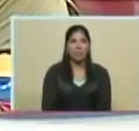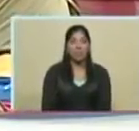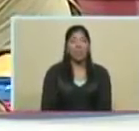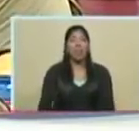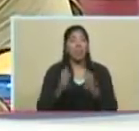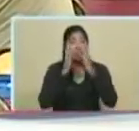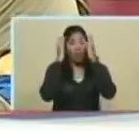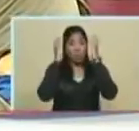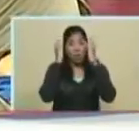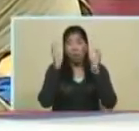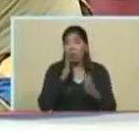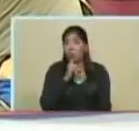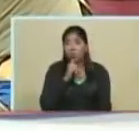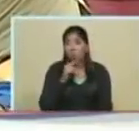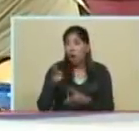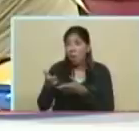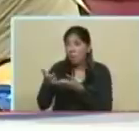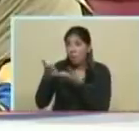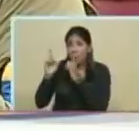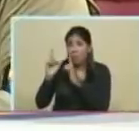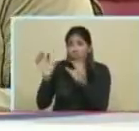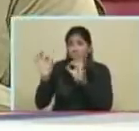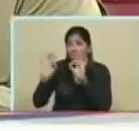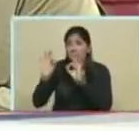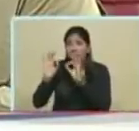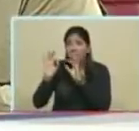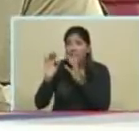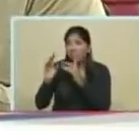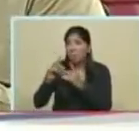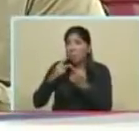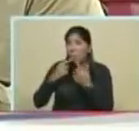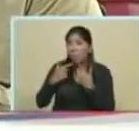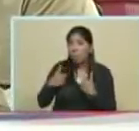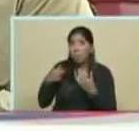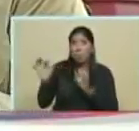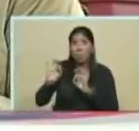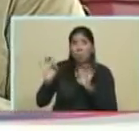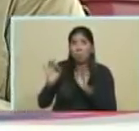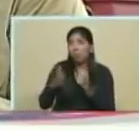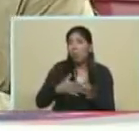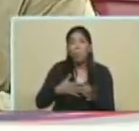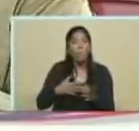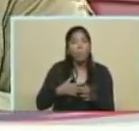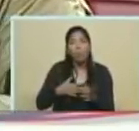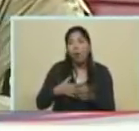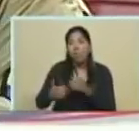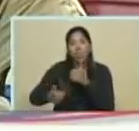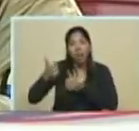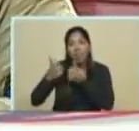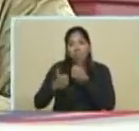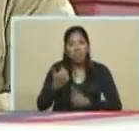Ramos Alud no tiene el permiso de los gringos para ser candidato. Ramos Alud,